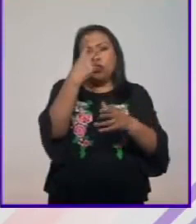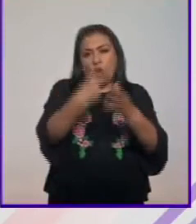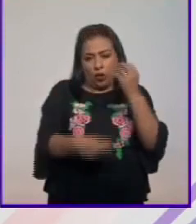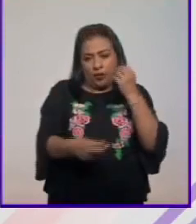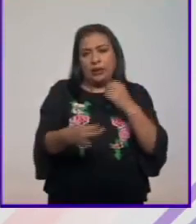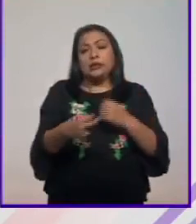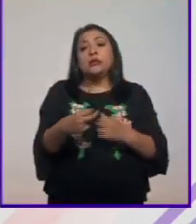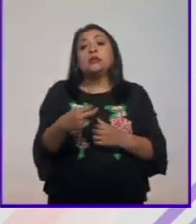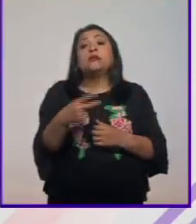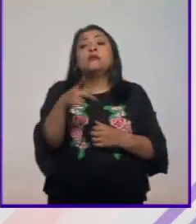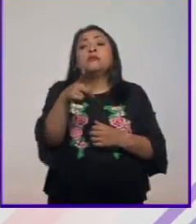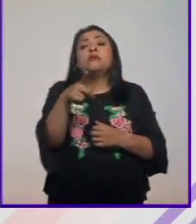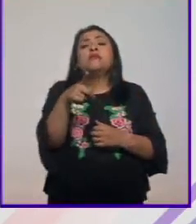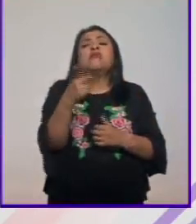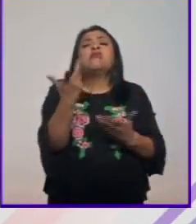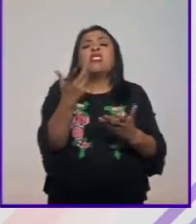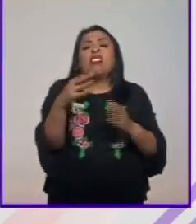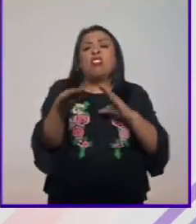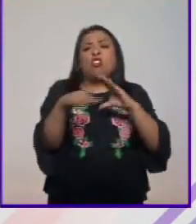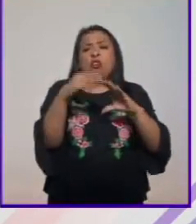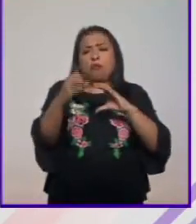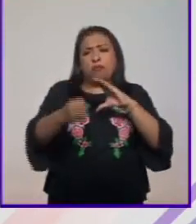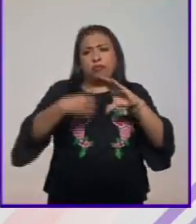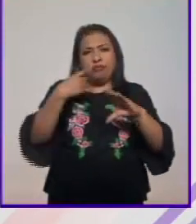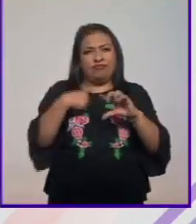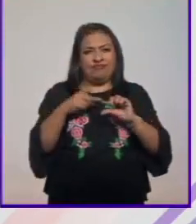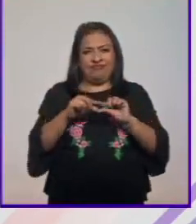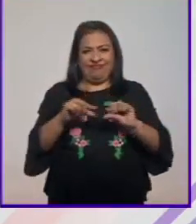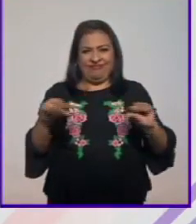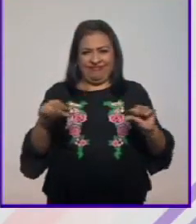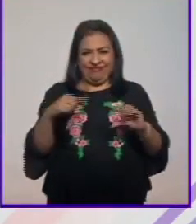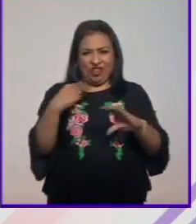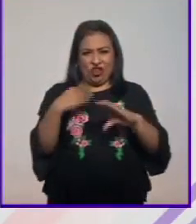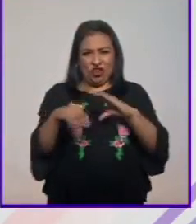5 cortesías dobles. Y lo que tienen que hacer es escribir al correo que aparece en pantalla,